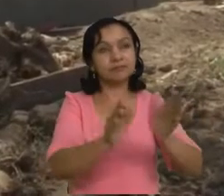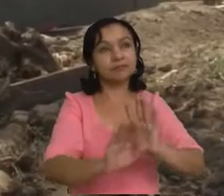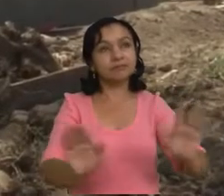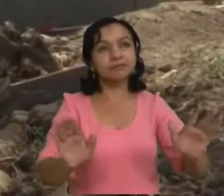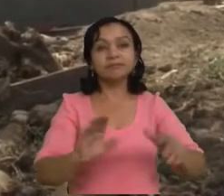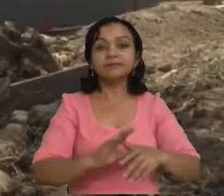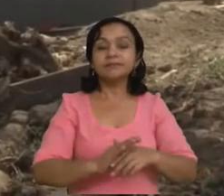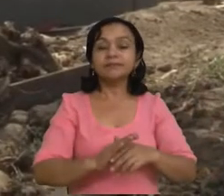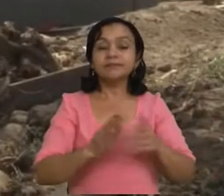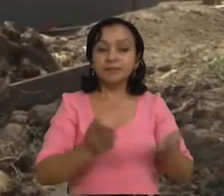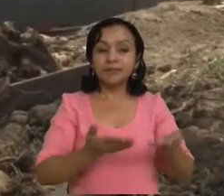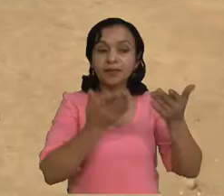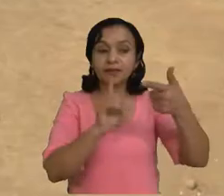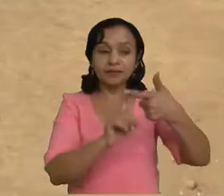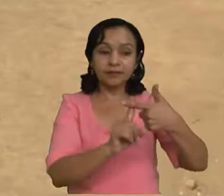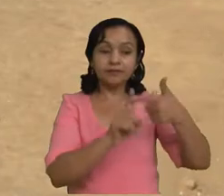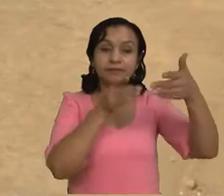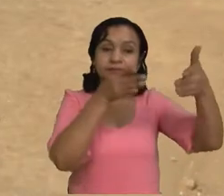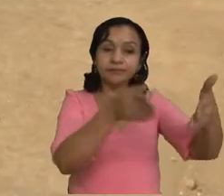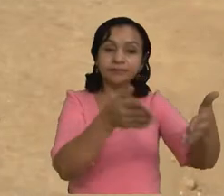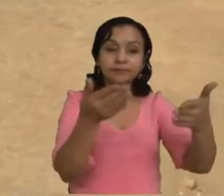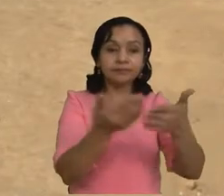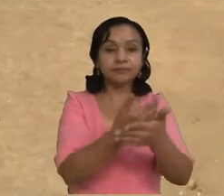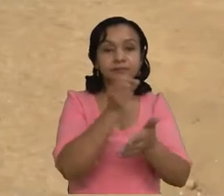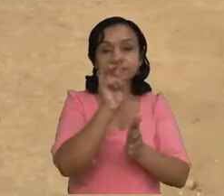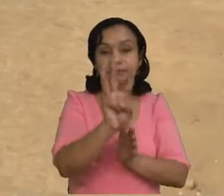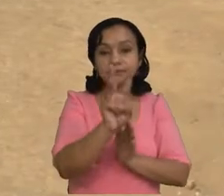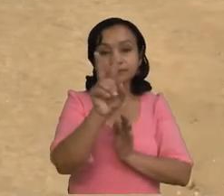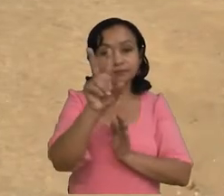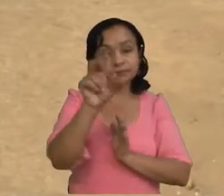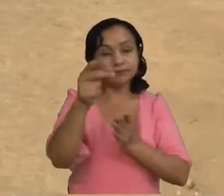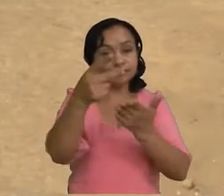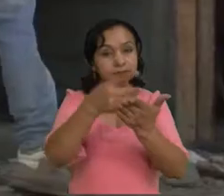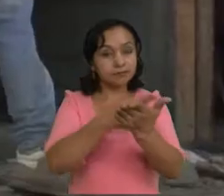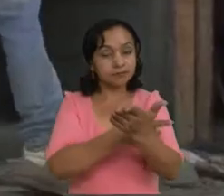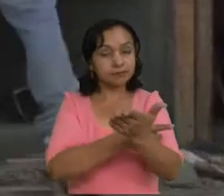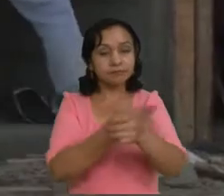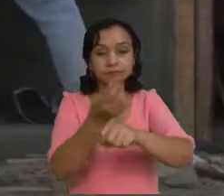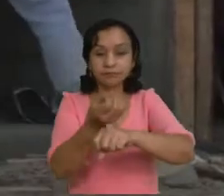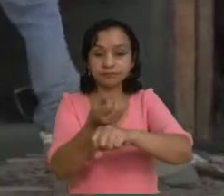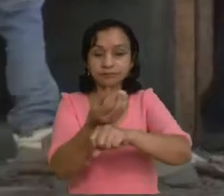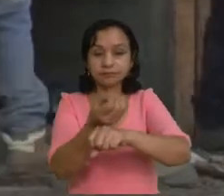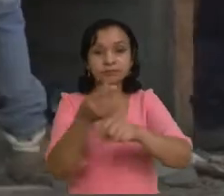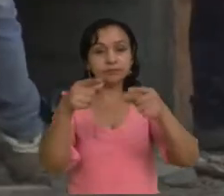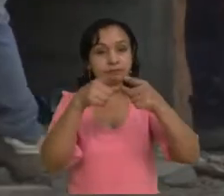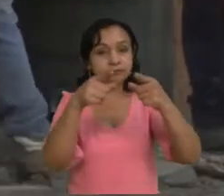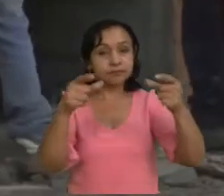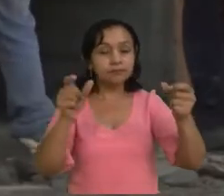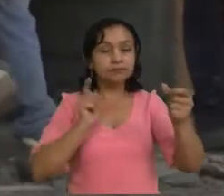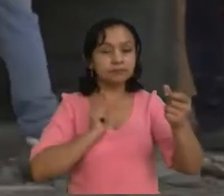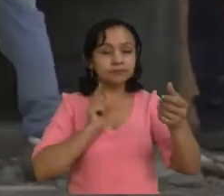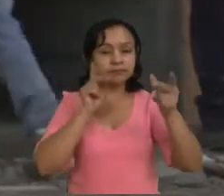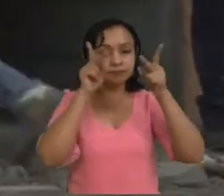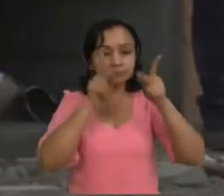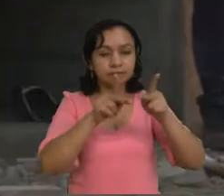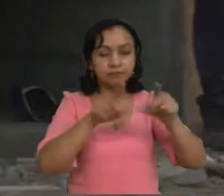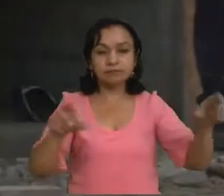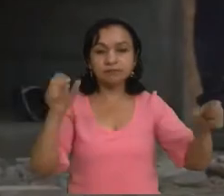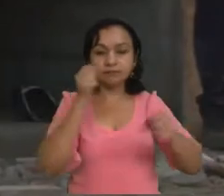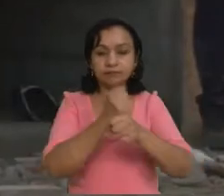La entrega de este cementerio forma parte de los 320 proyectos que la Alcaldía de Managua contempla en el Plan de